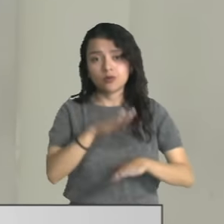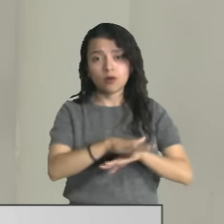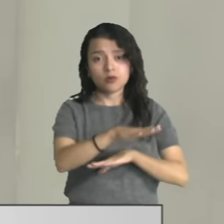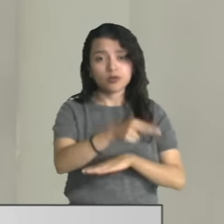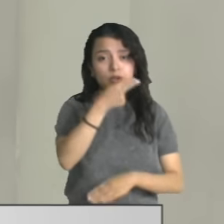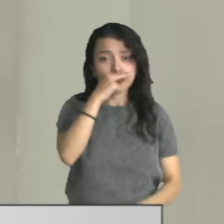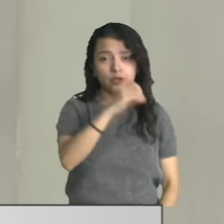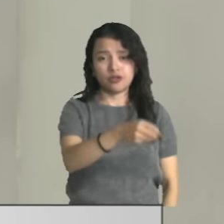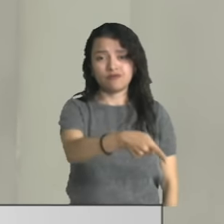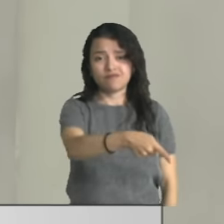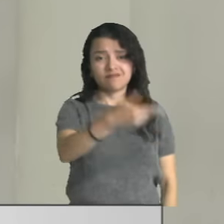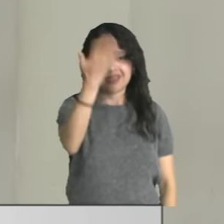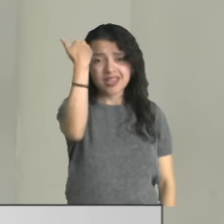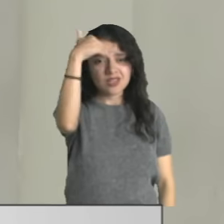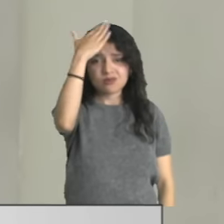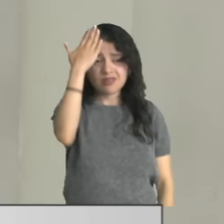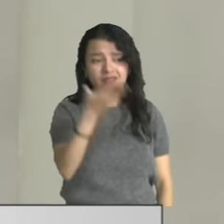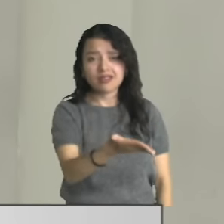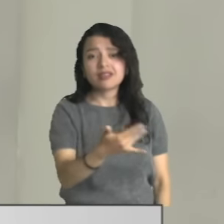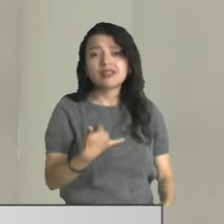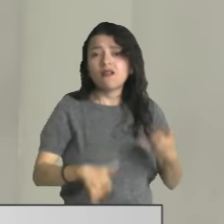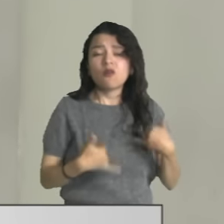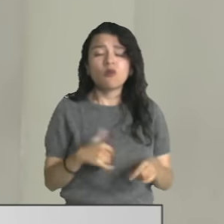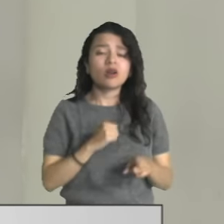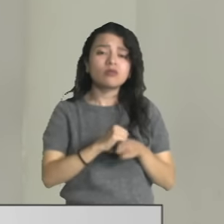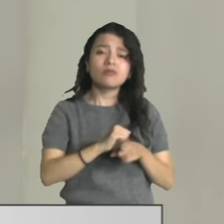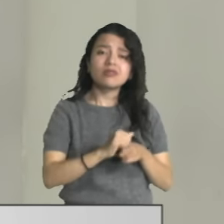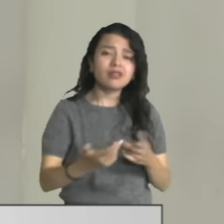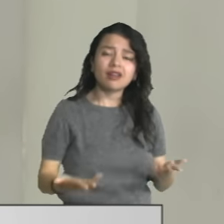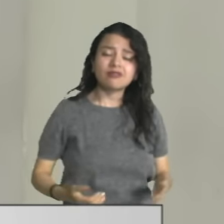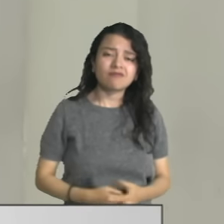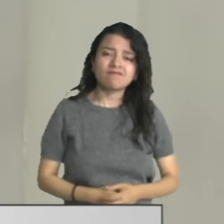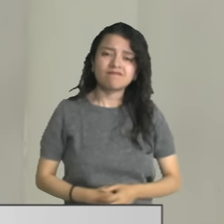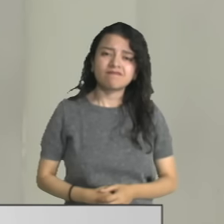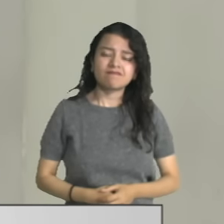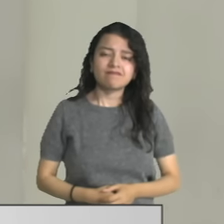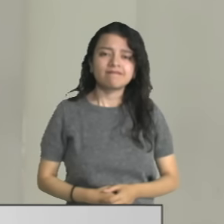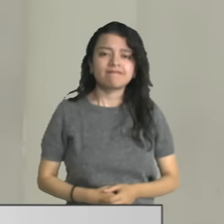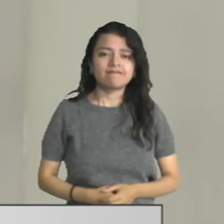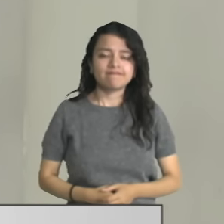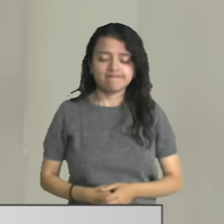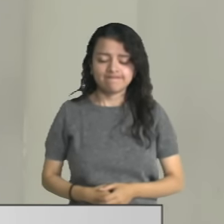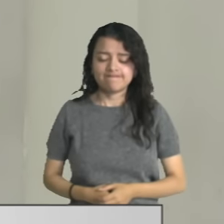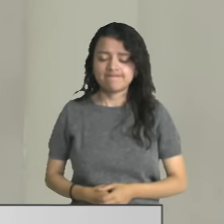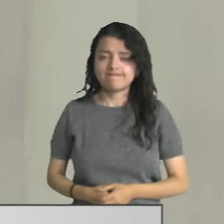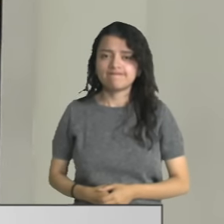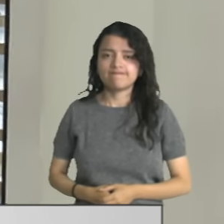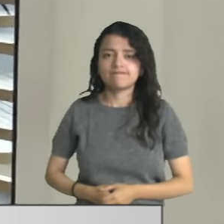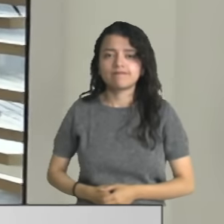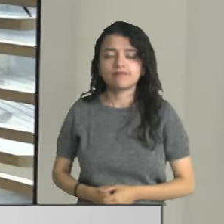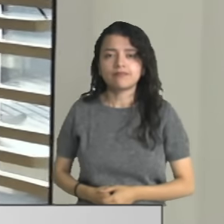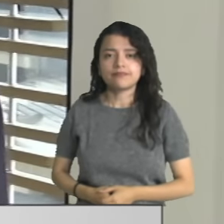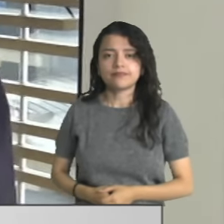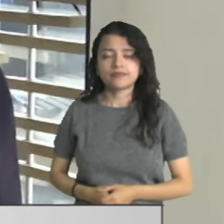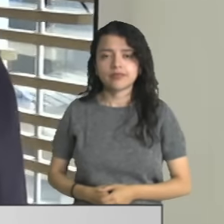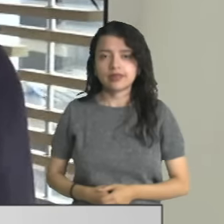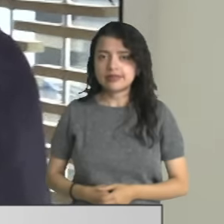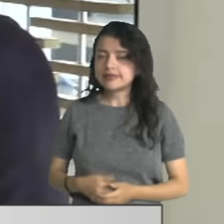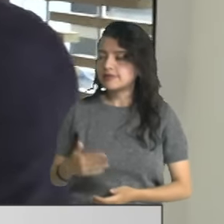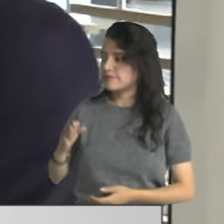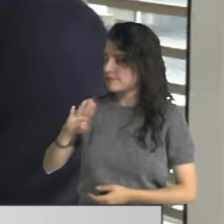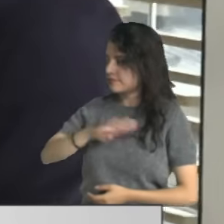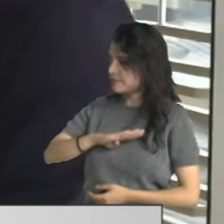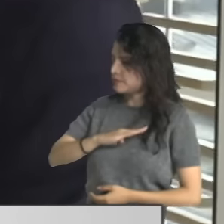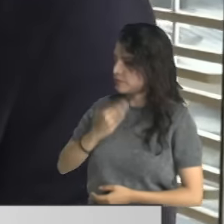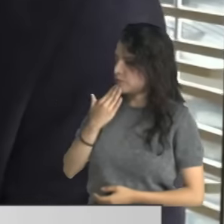niño inocente que lo único que estaba haciendo era practicando deporte en esta región de El Plateado. Bueno, alcalde,